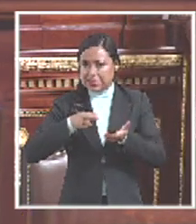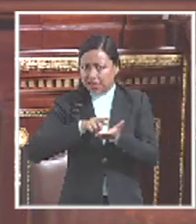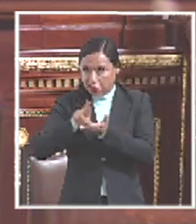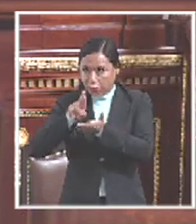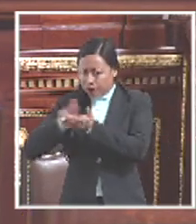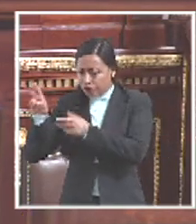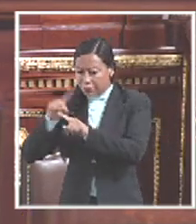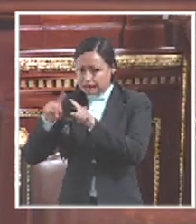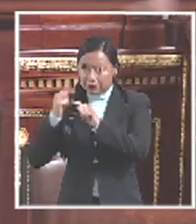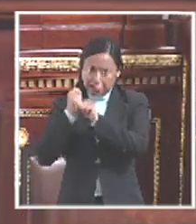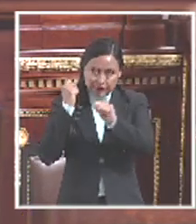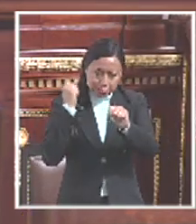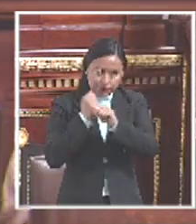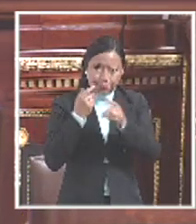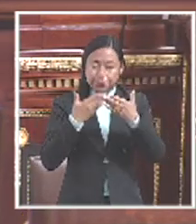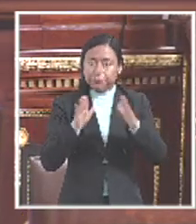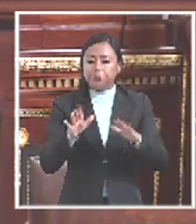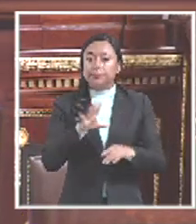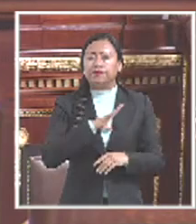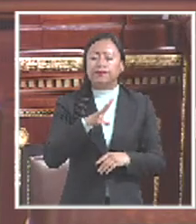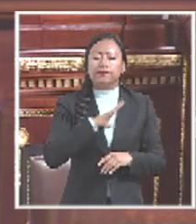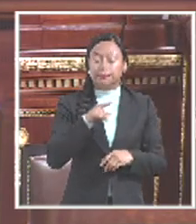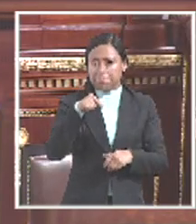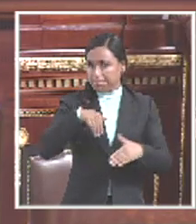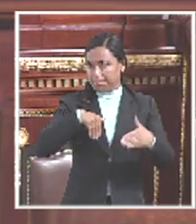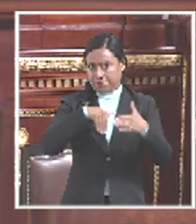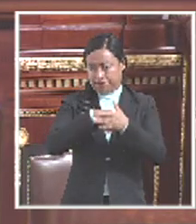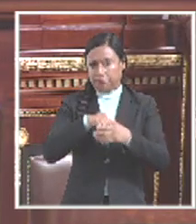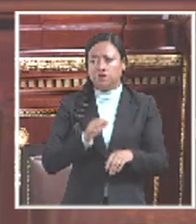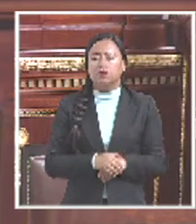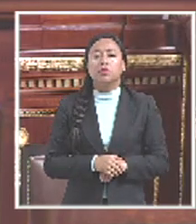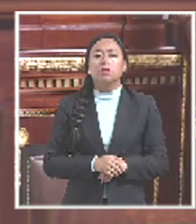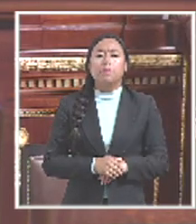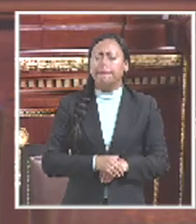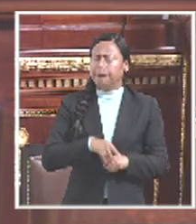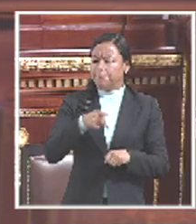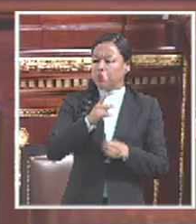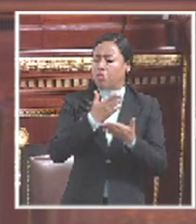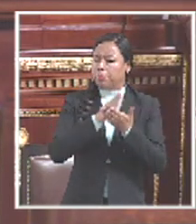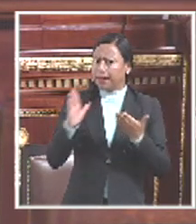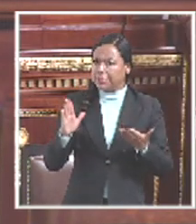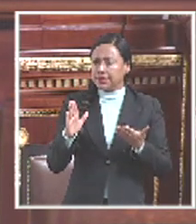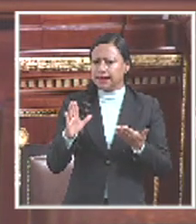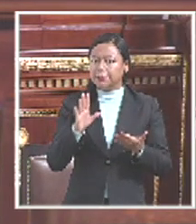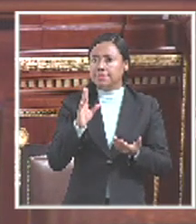ahí tienen pues la parada, sino que adicionalmente